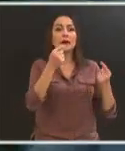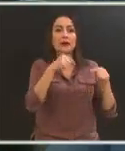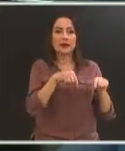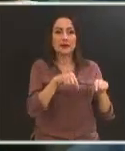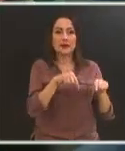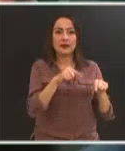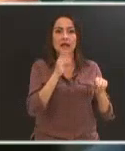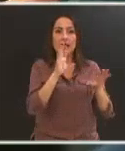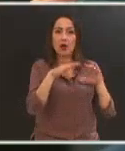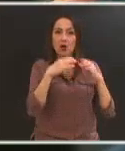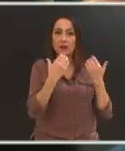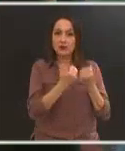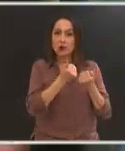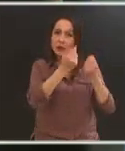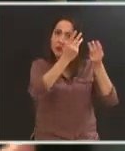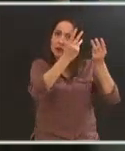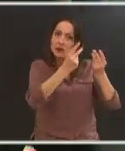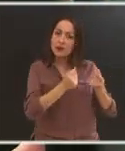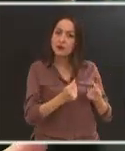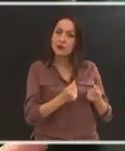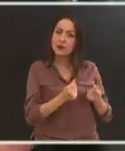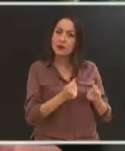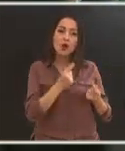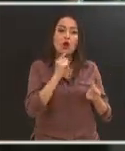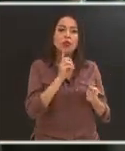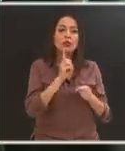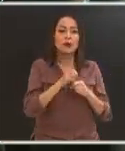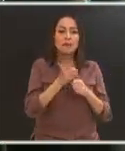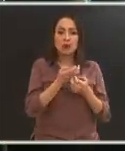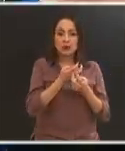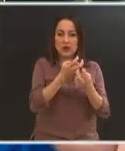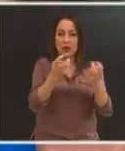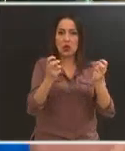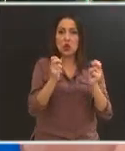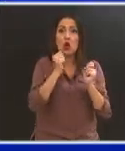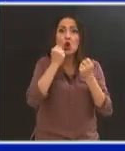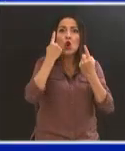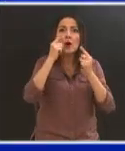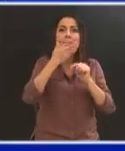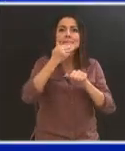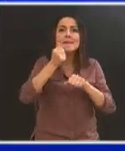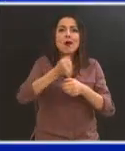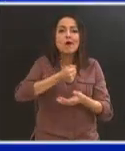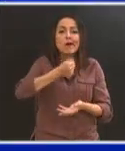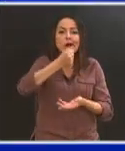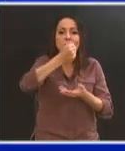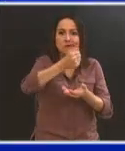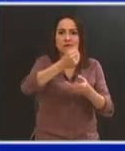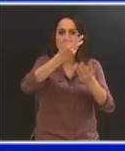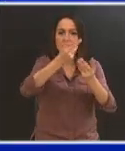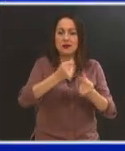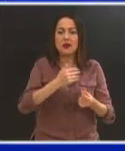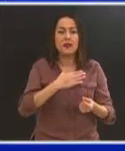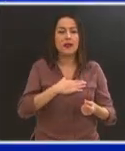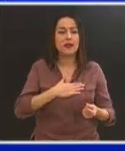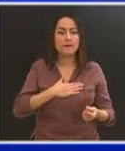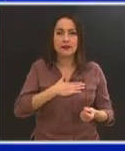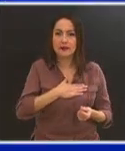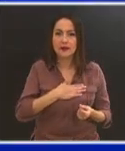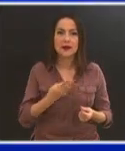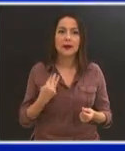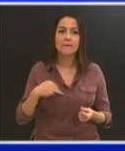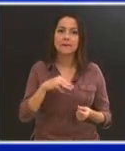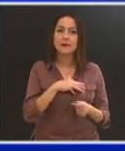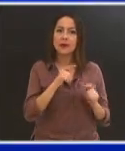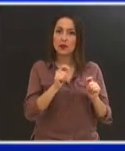definitivamente la Comisión de Hacendarios, los diputados, logren mejorar el presupuesto que lamentablemente la ministra